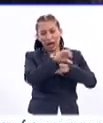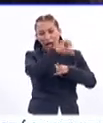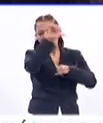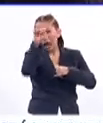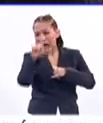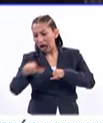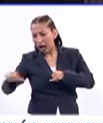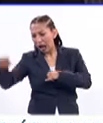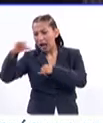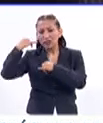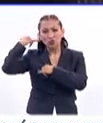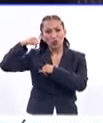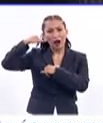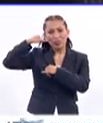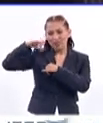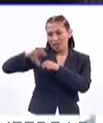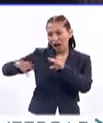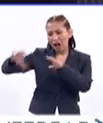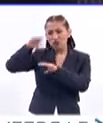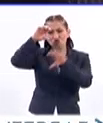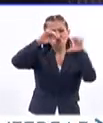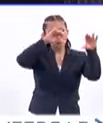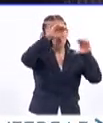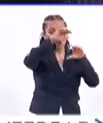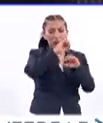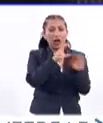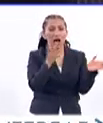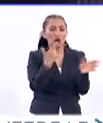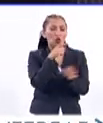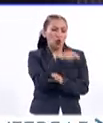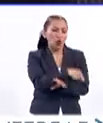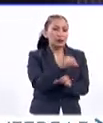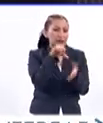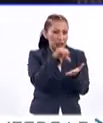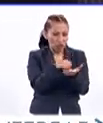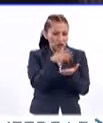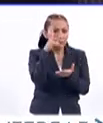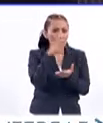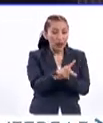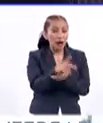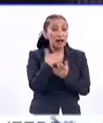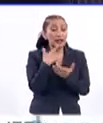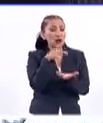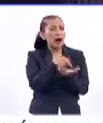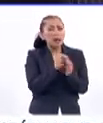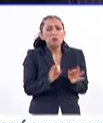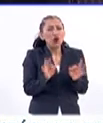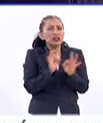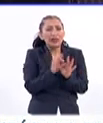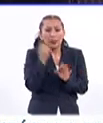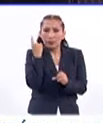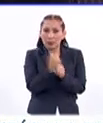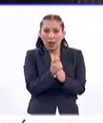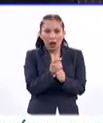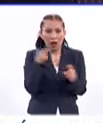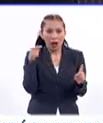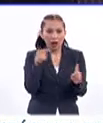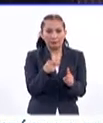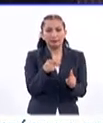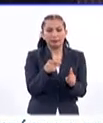hasta la península de Yucatán, por todos lados, por supuesto, pasando por el centro, y la sede principal siempre ha